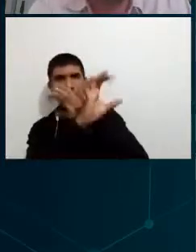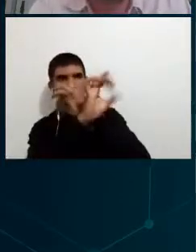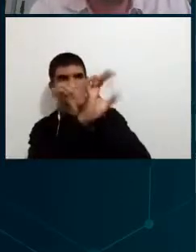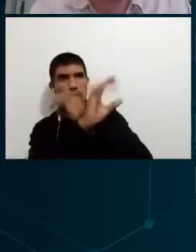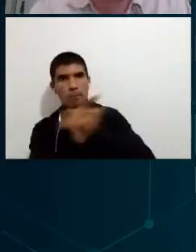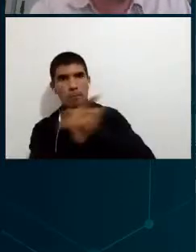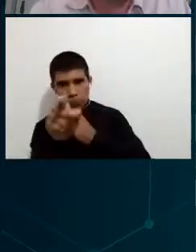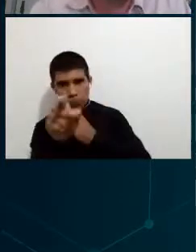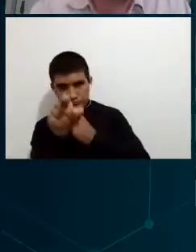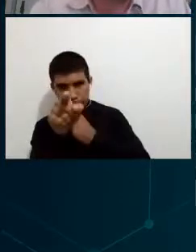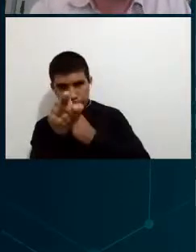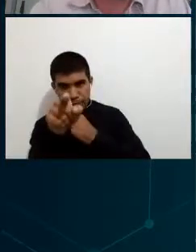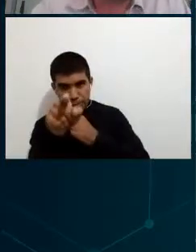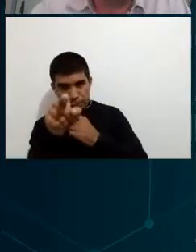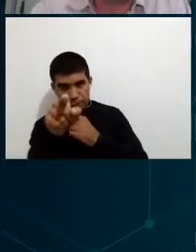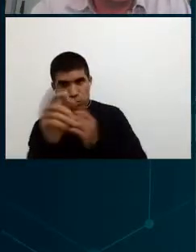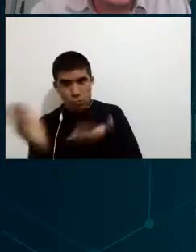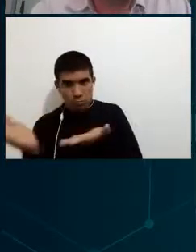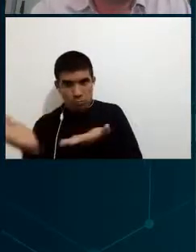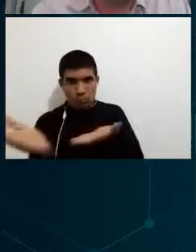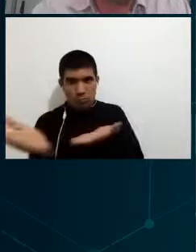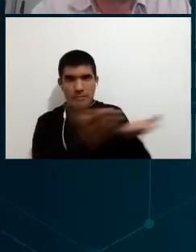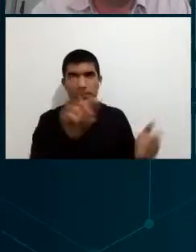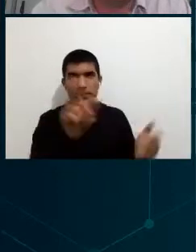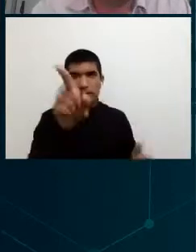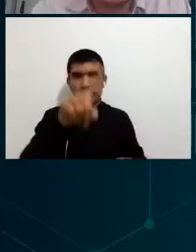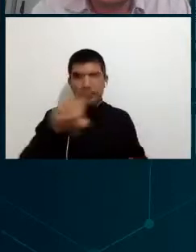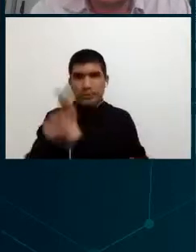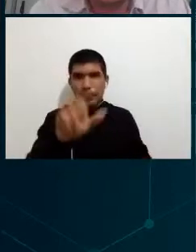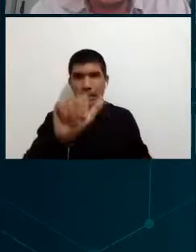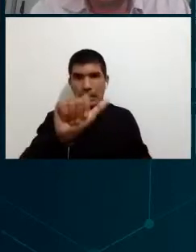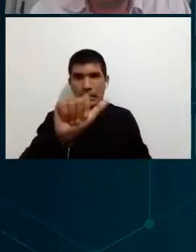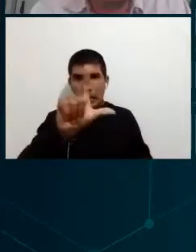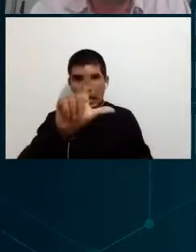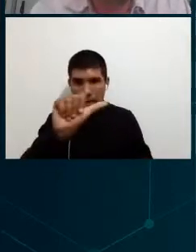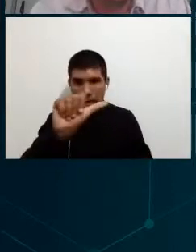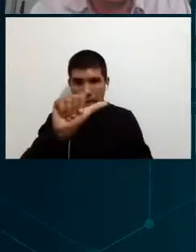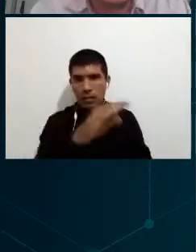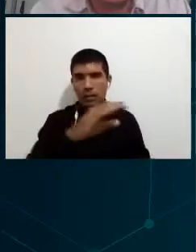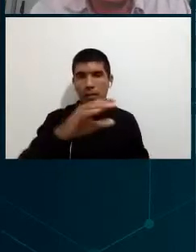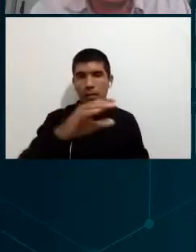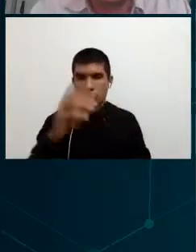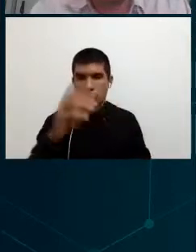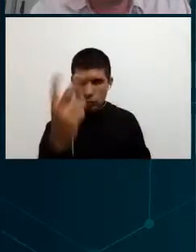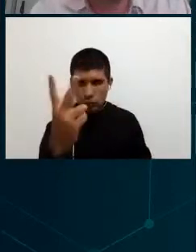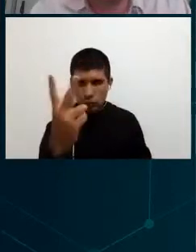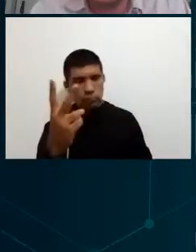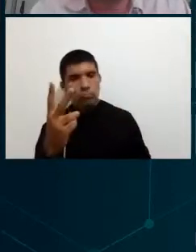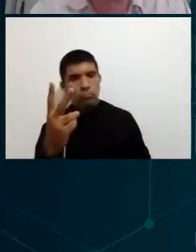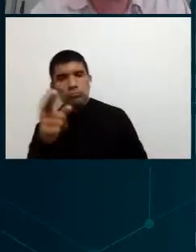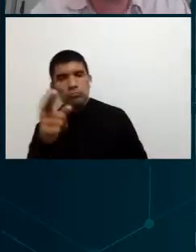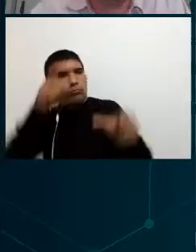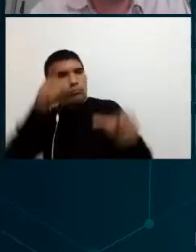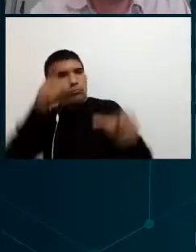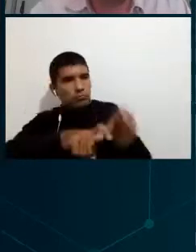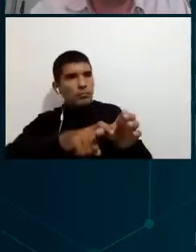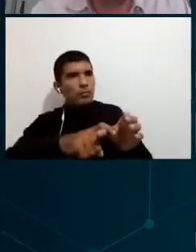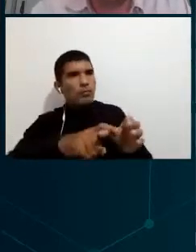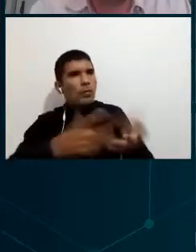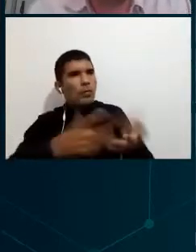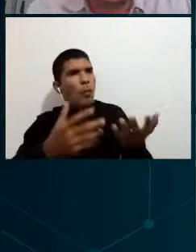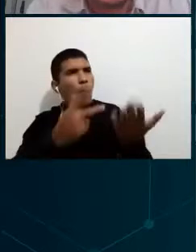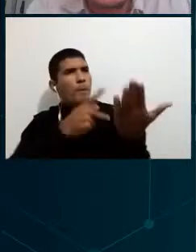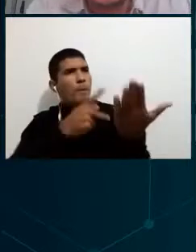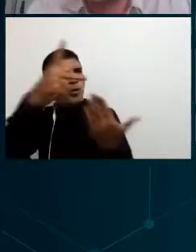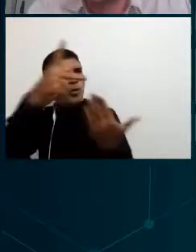la información y digamos dónde se vienen o en qué proyectos vamos a implementar esta fase de